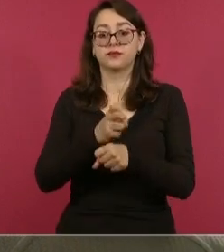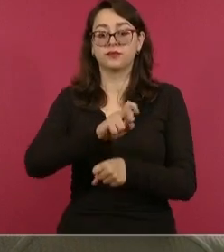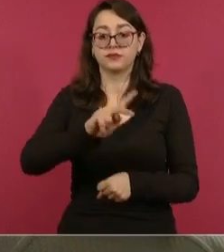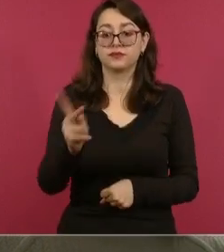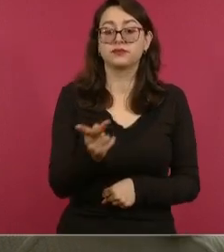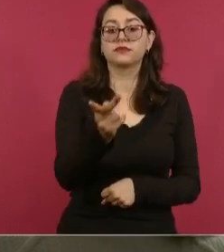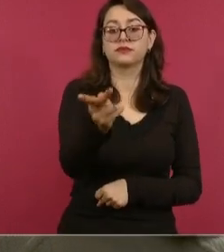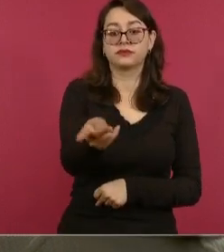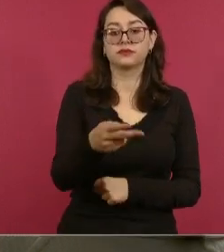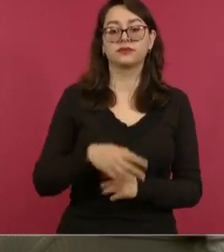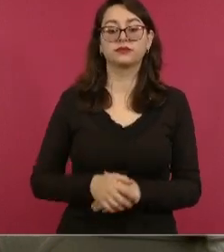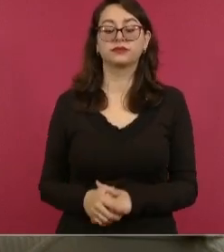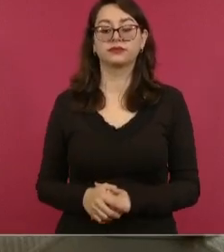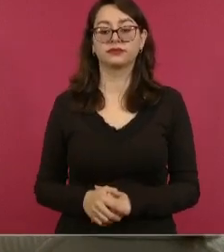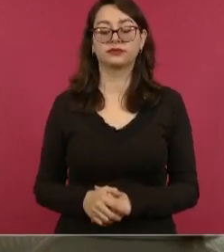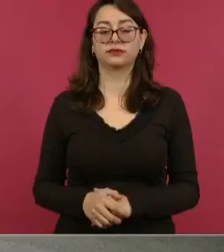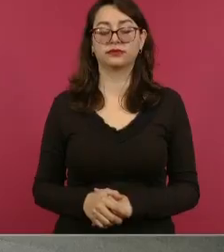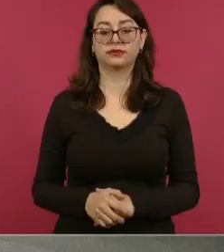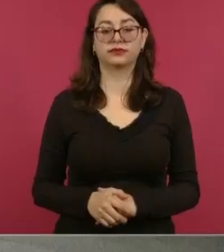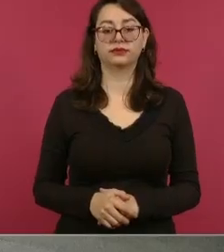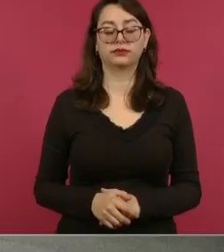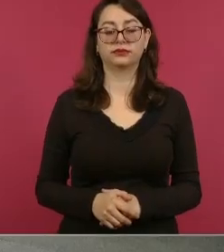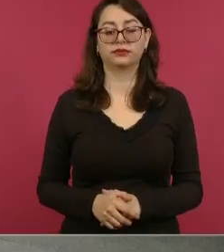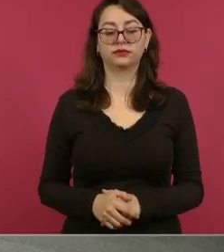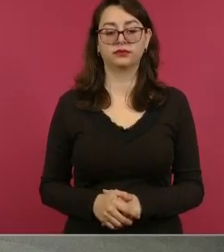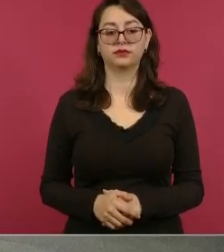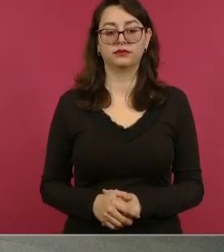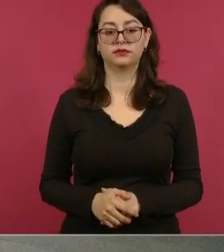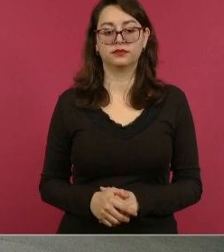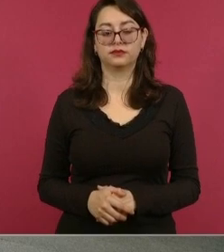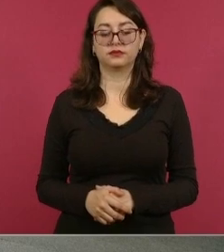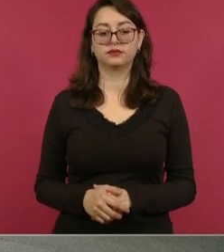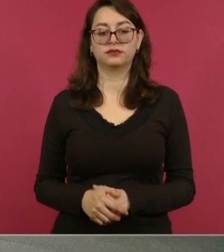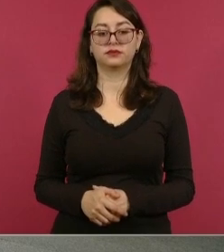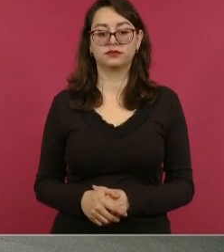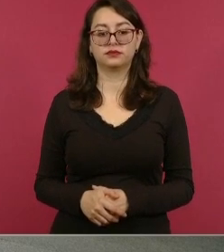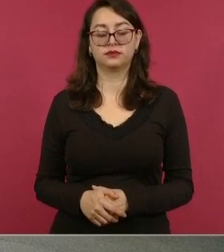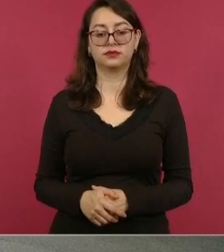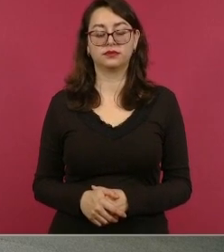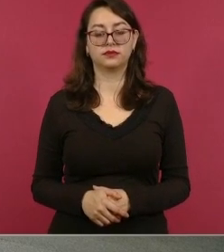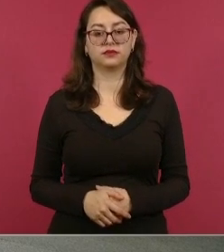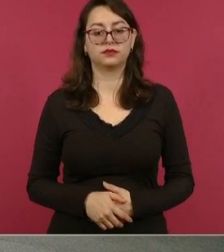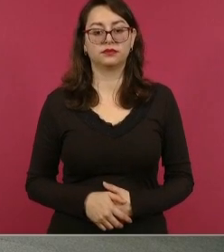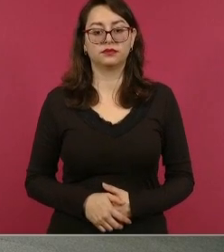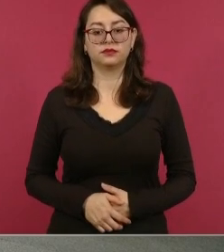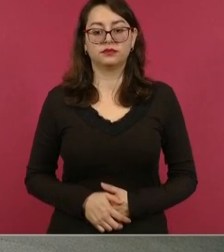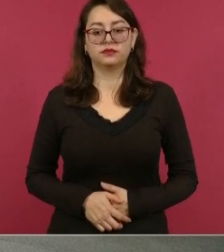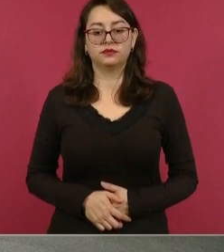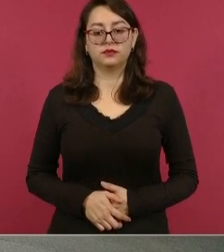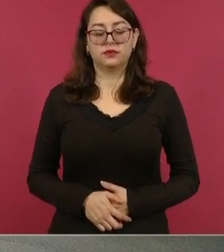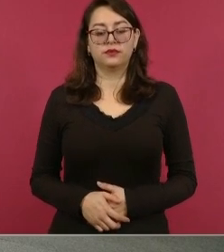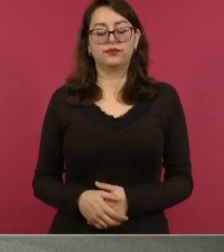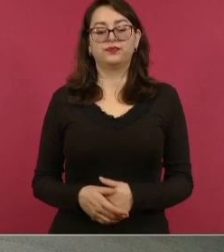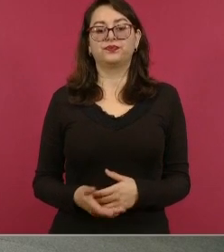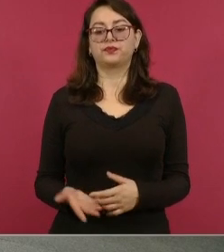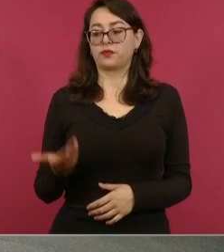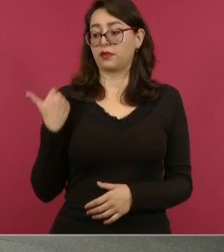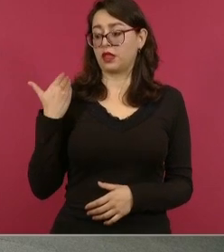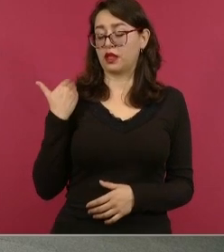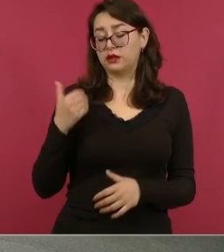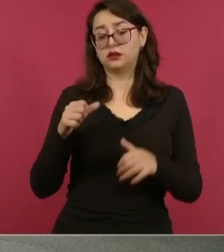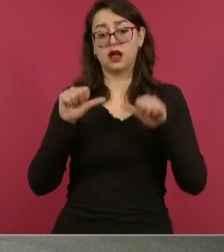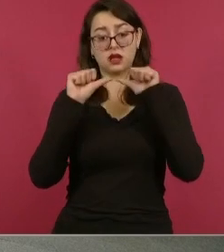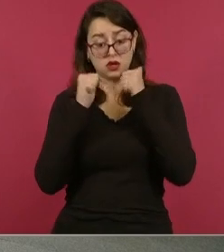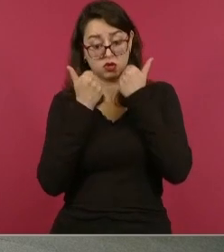por otro lado, presidente, hace unas semanas el colectivo Amor por Nuestros Desaparecidos dio a conocer